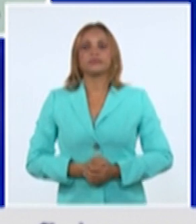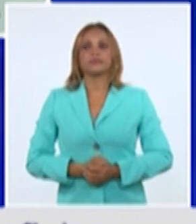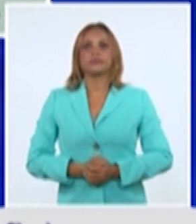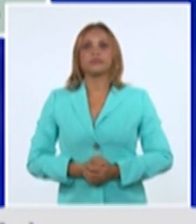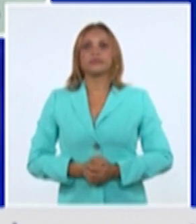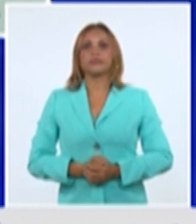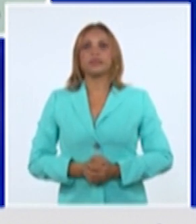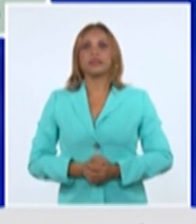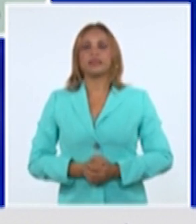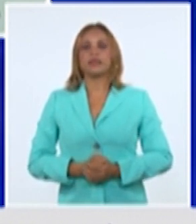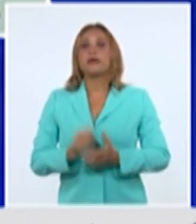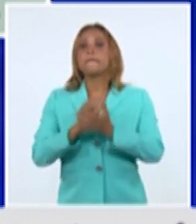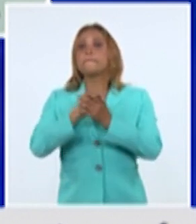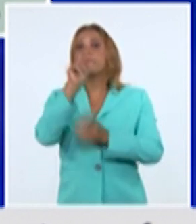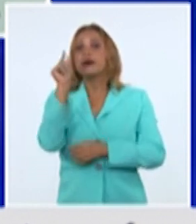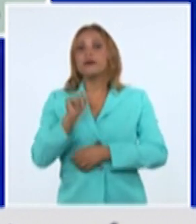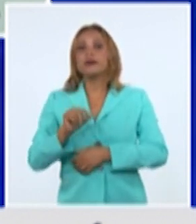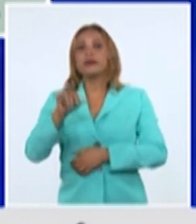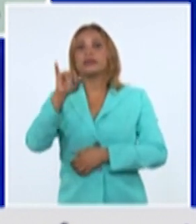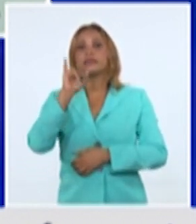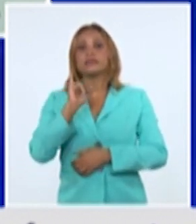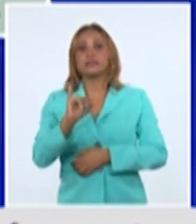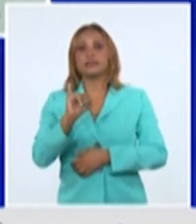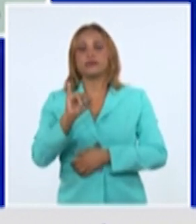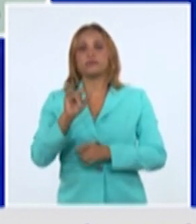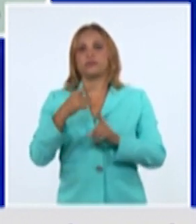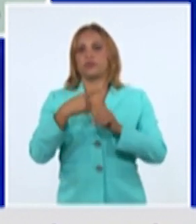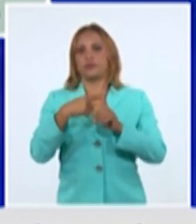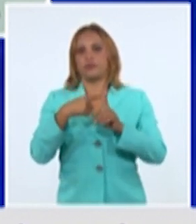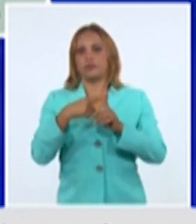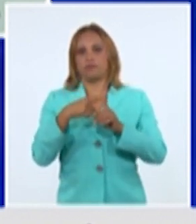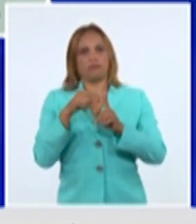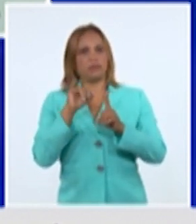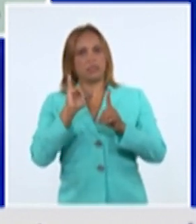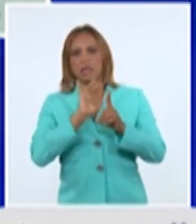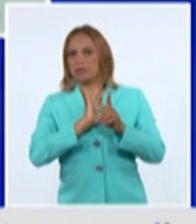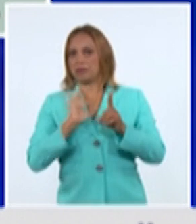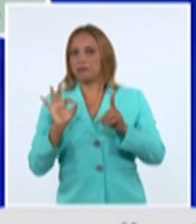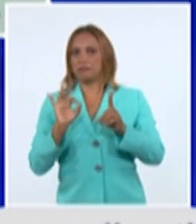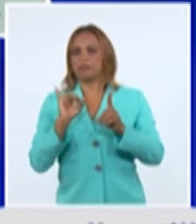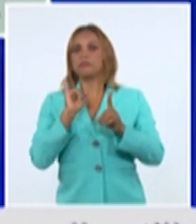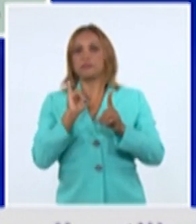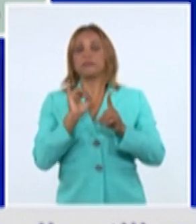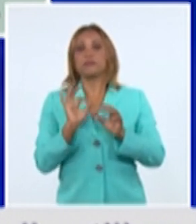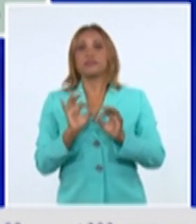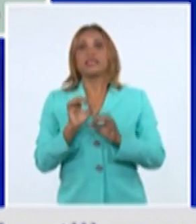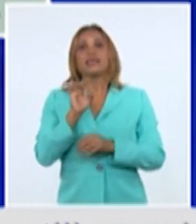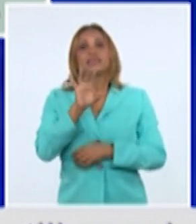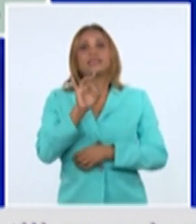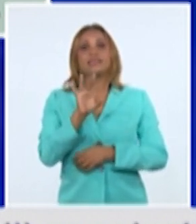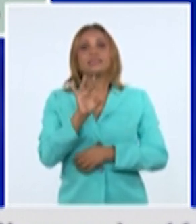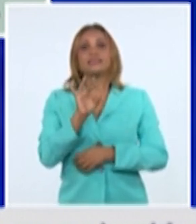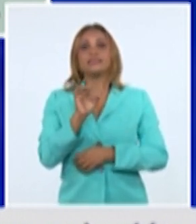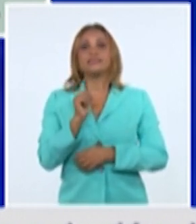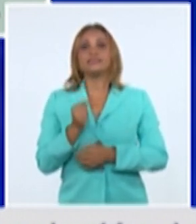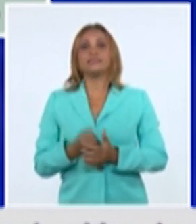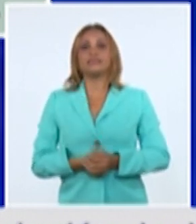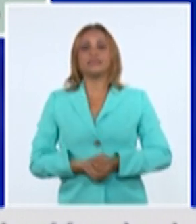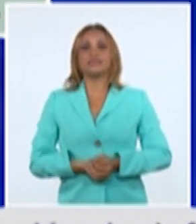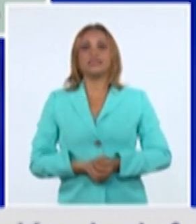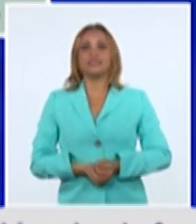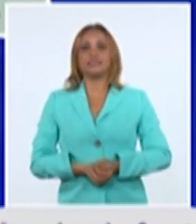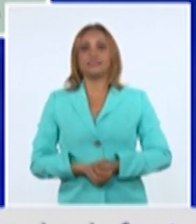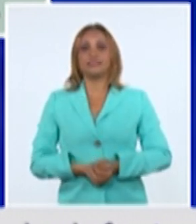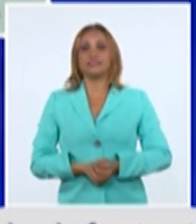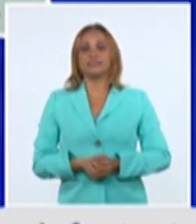Mayabeque hoy con 6 casos autóctonos, solo 6 casos autóctonos, 15 casos menos en relación con